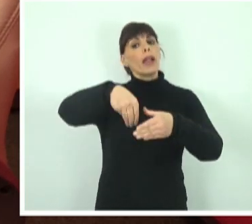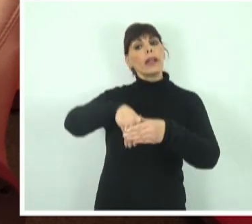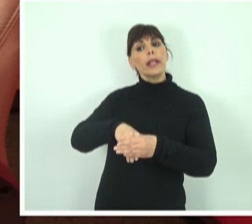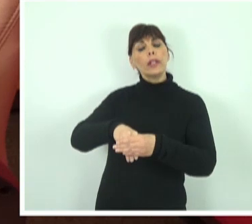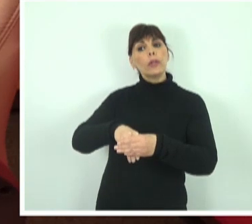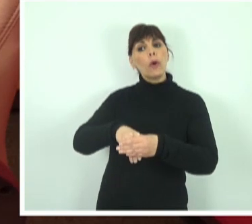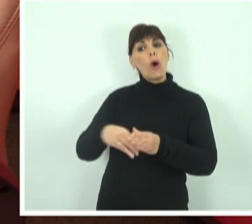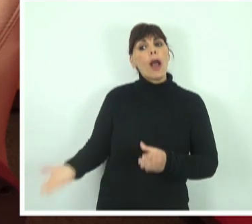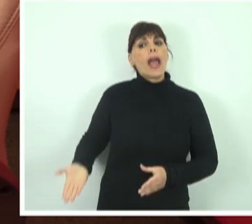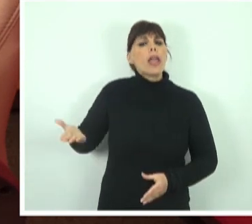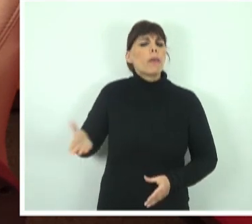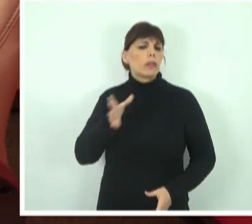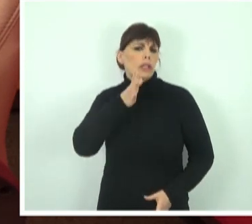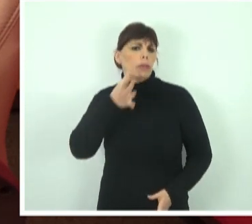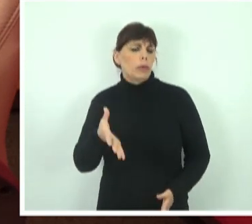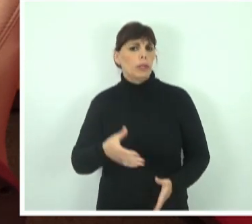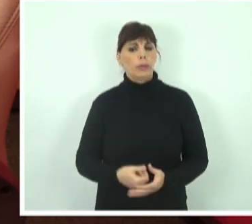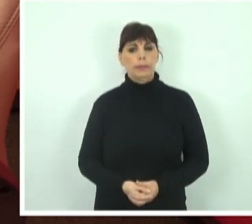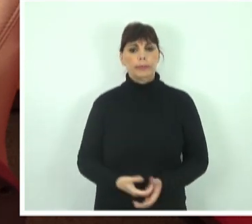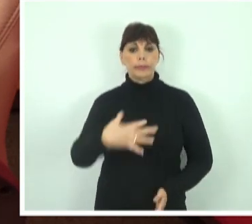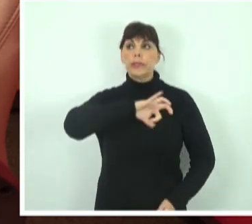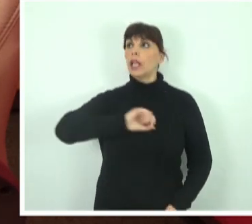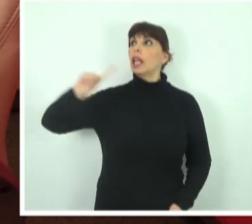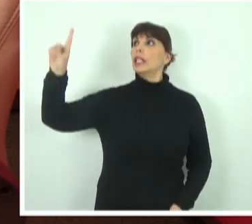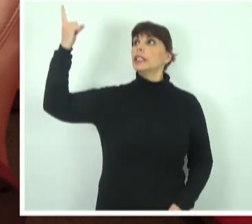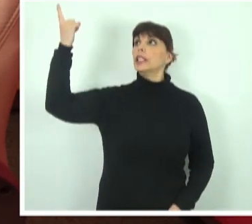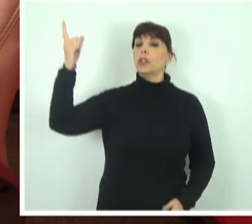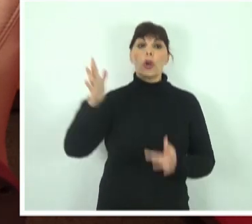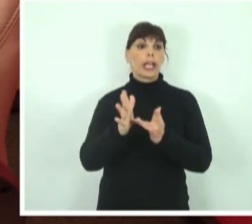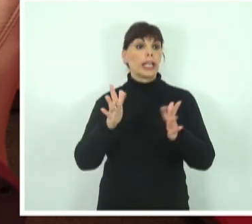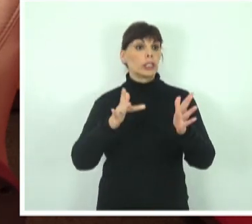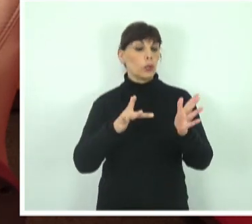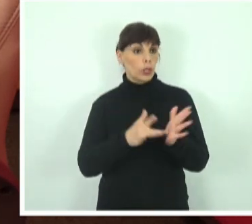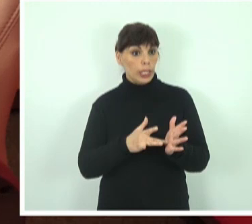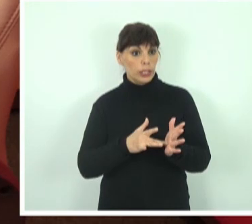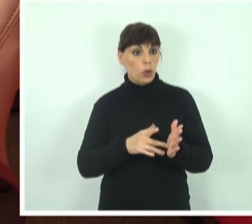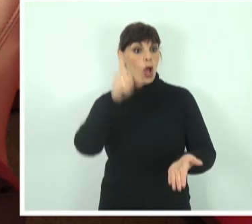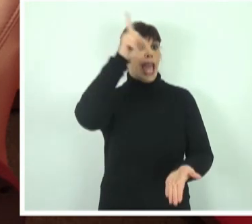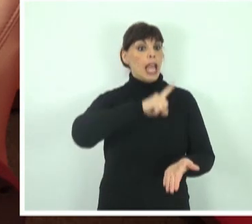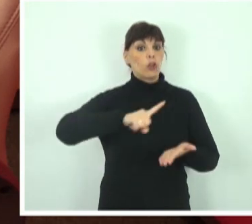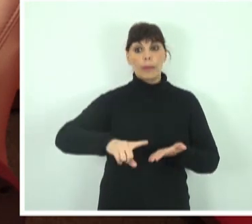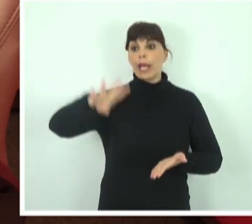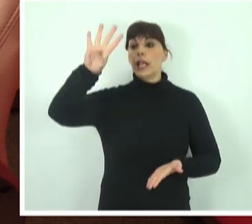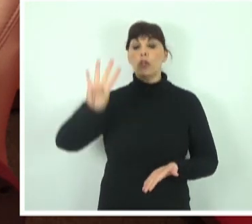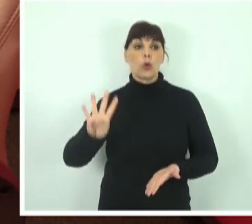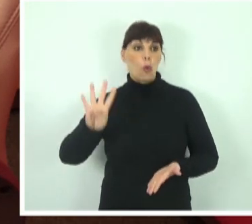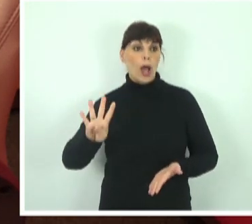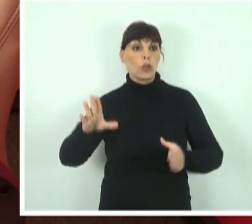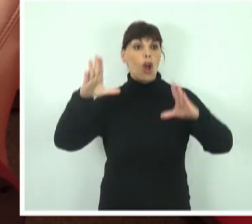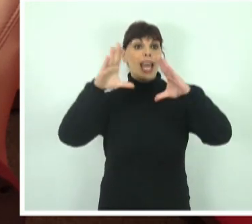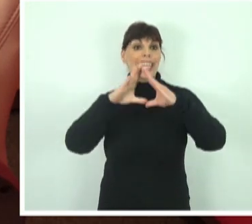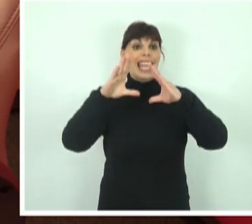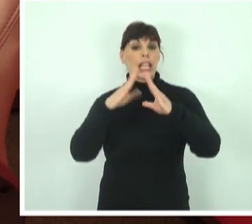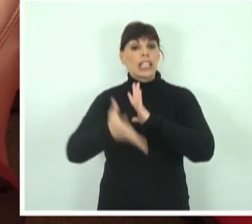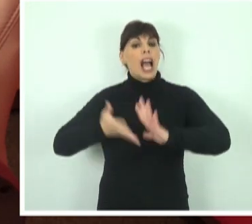El Señor Jesucristo habló dos veces en los cuatro evangelios de la iglesia, dos